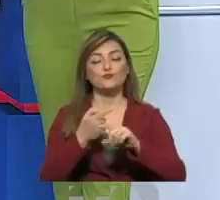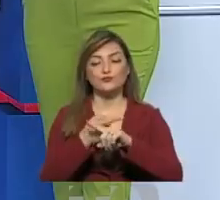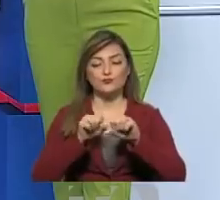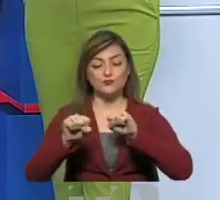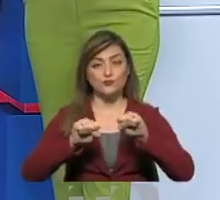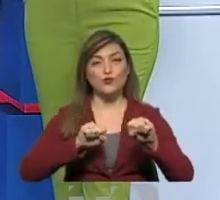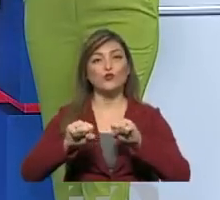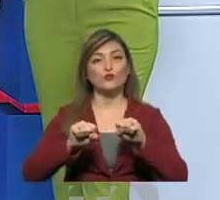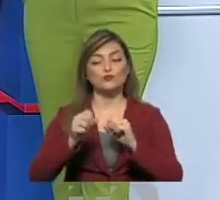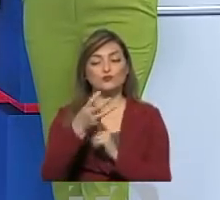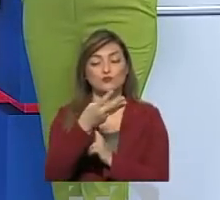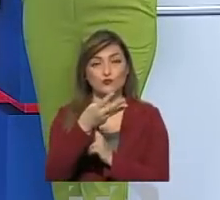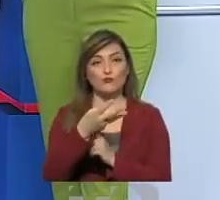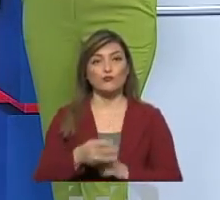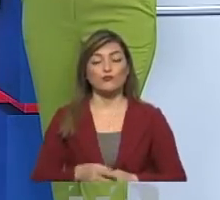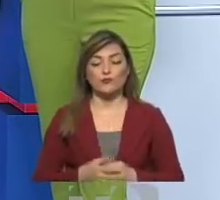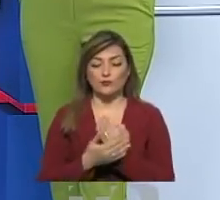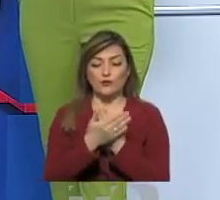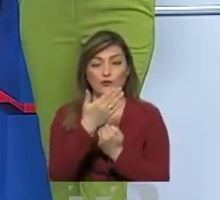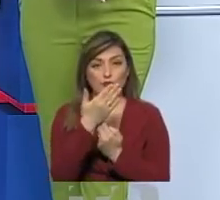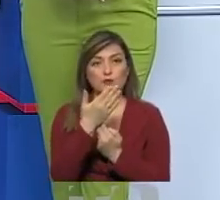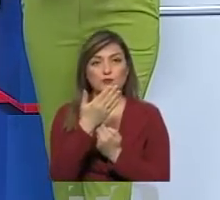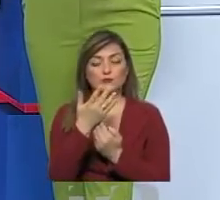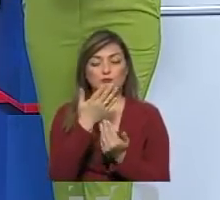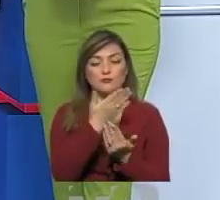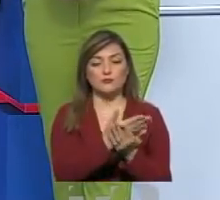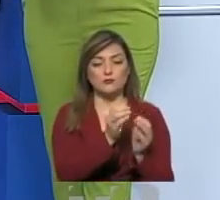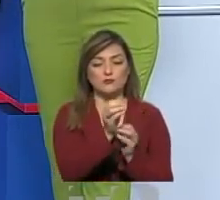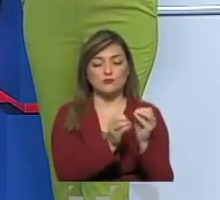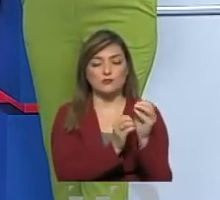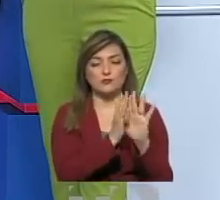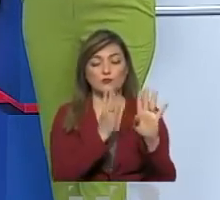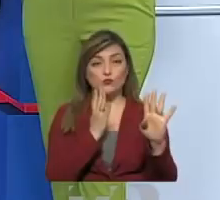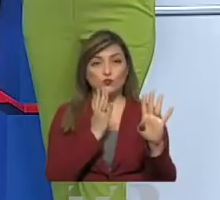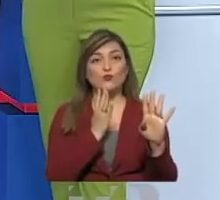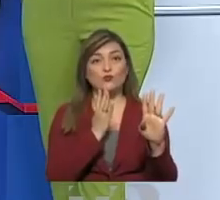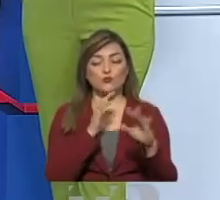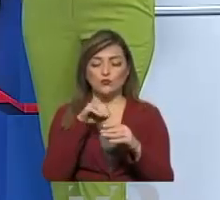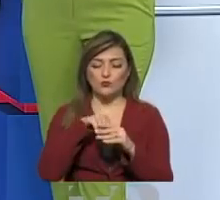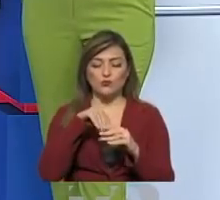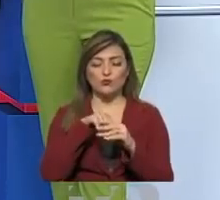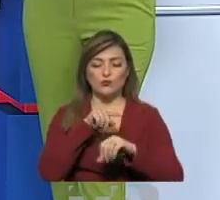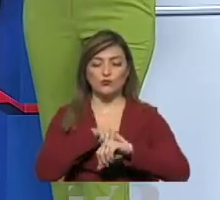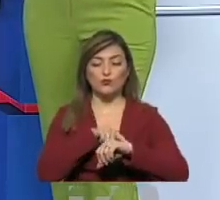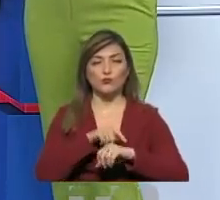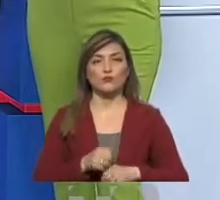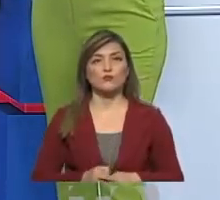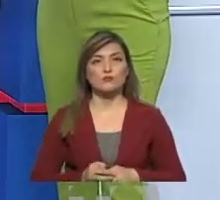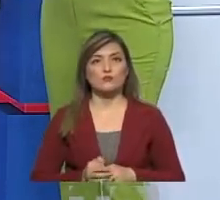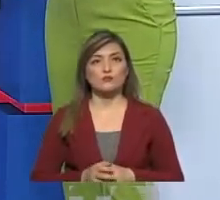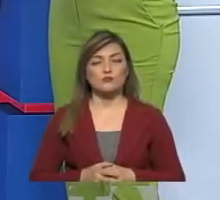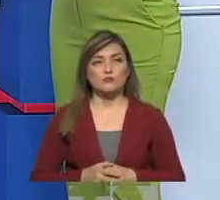distintos trámites en línea, así súper fácil para que usted no tenga que ir a las oficinas ni hacer fila y así ahorrarse un montón de tiempo. A